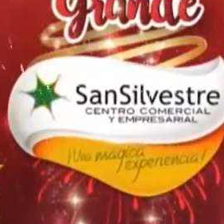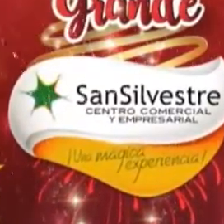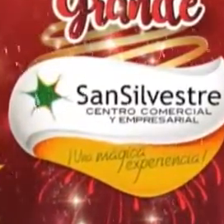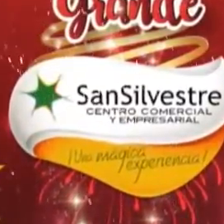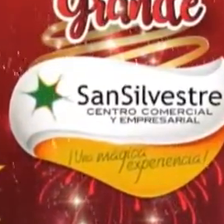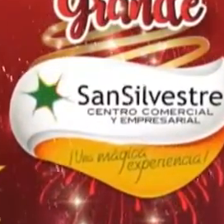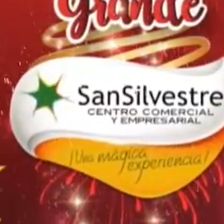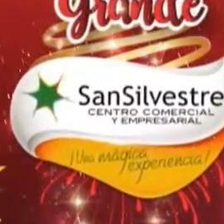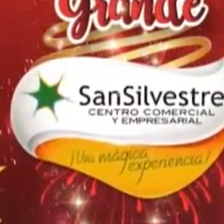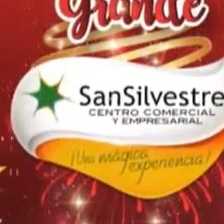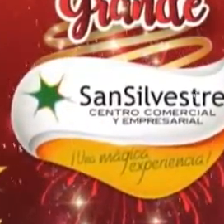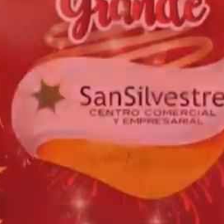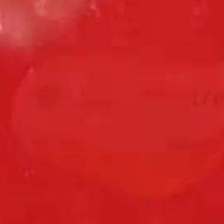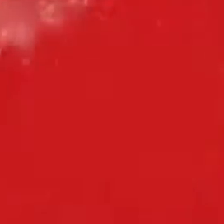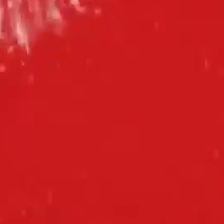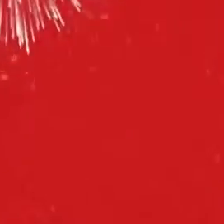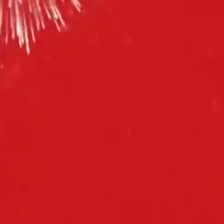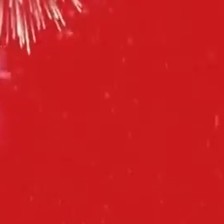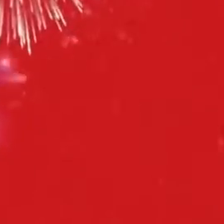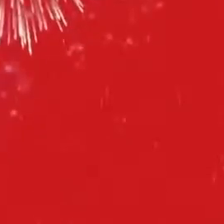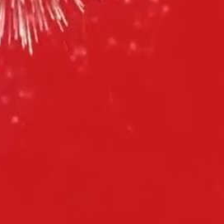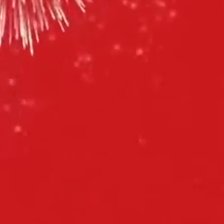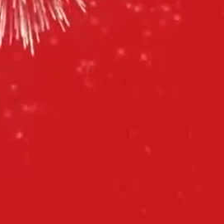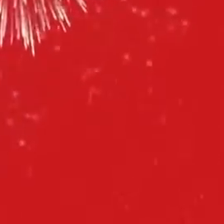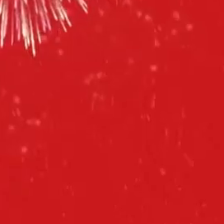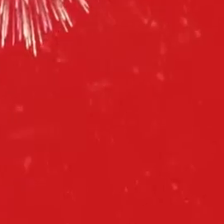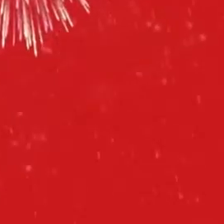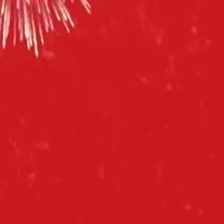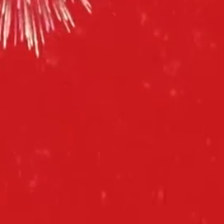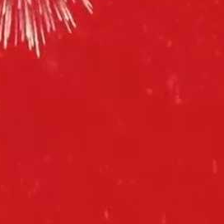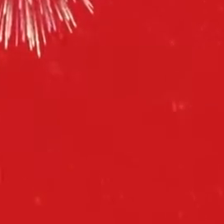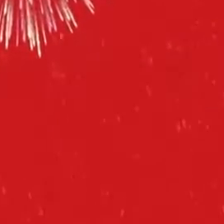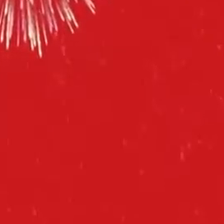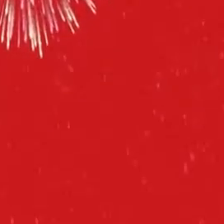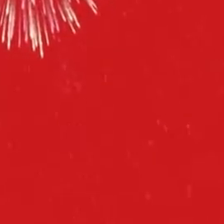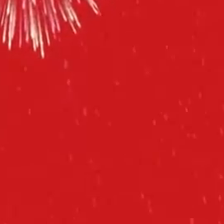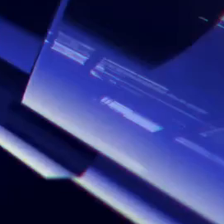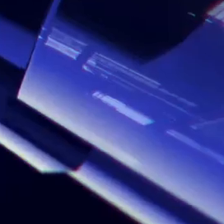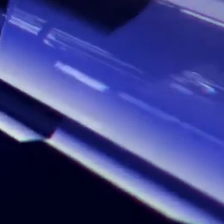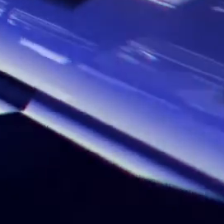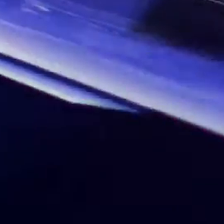ganadores de la bolsa millonaria navidad en grande en san silvestre